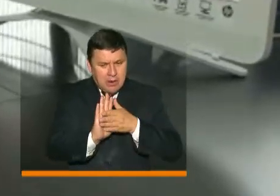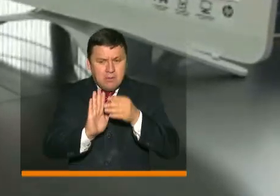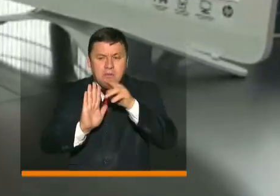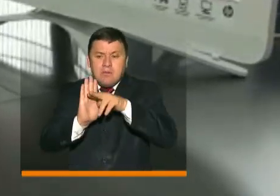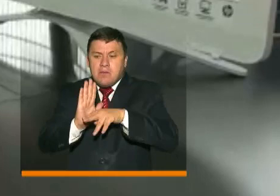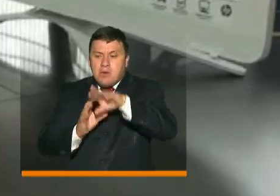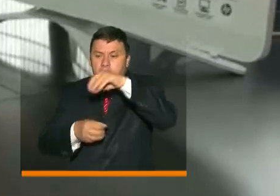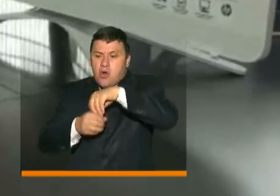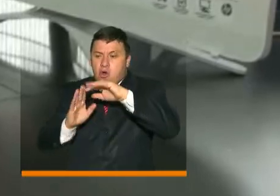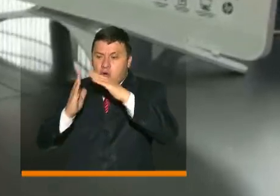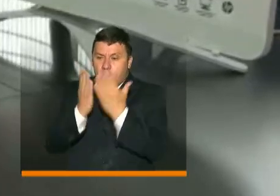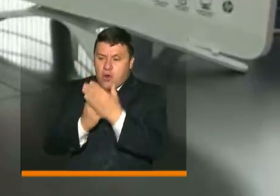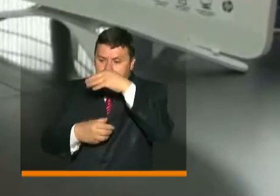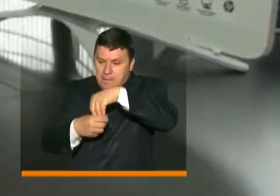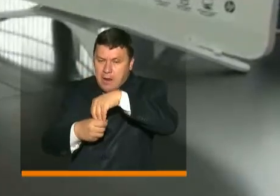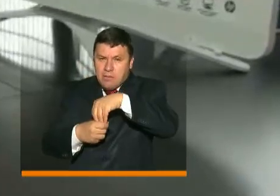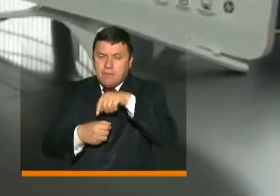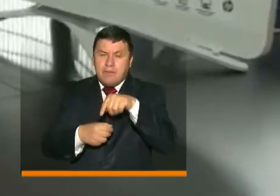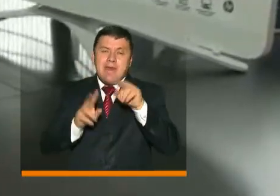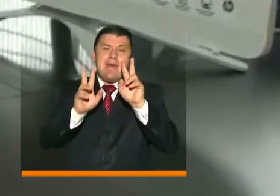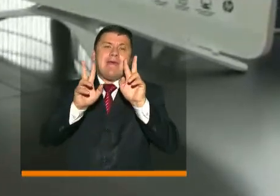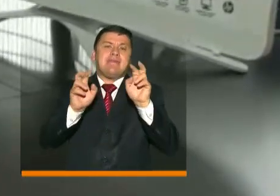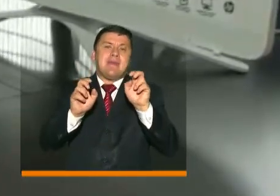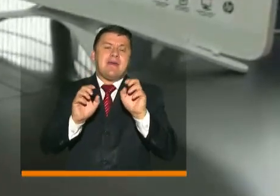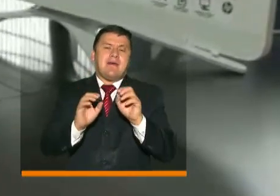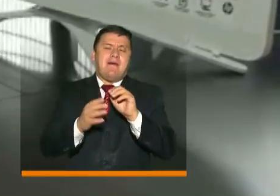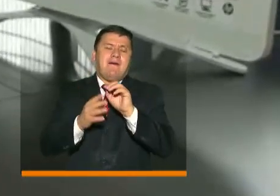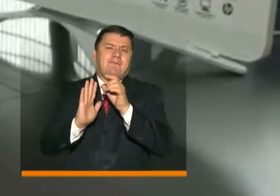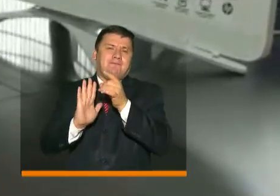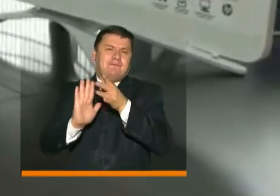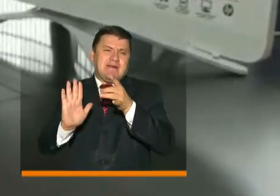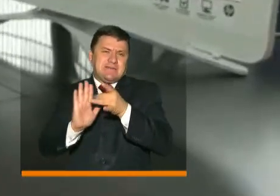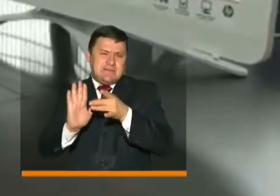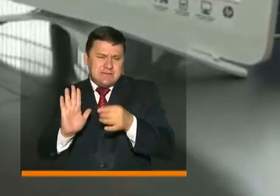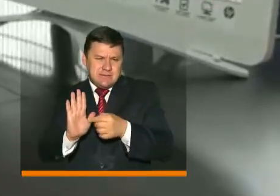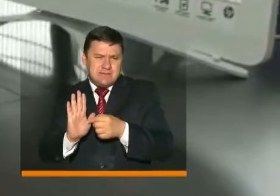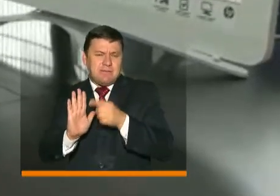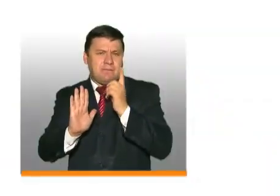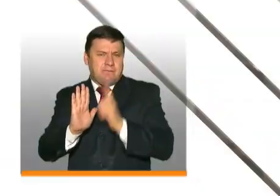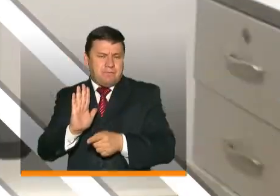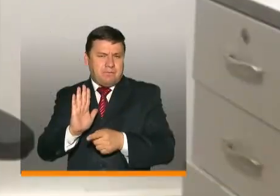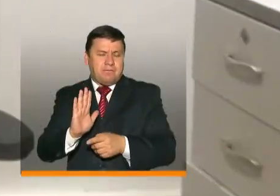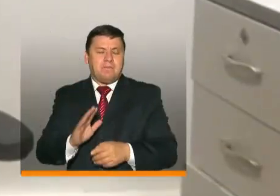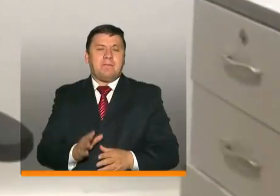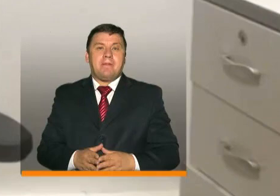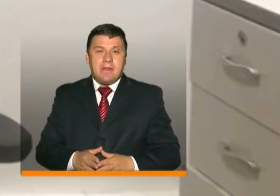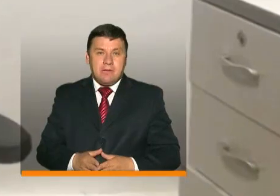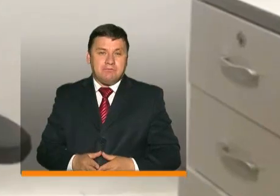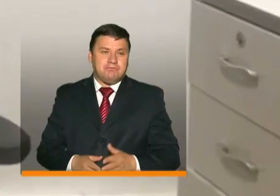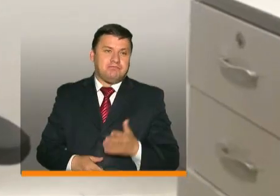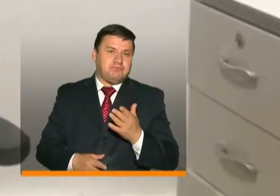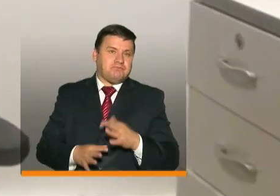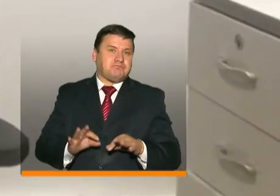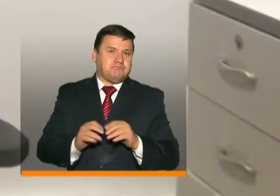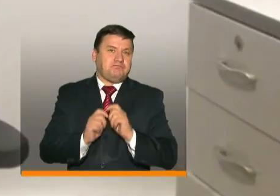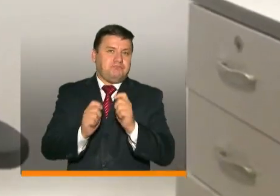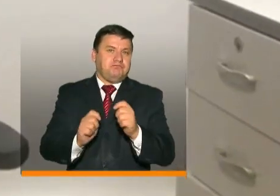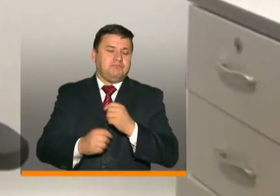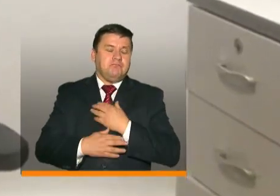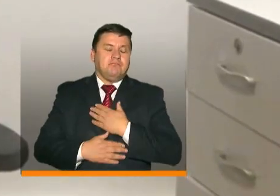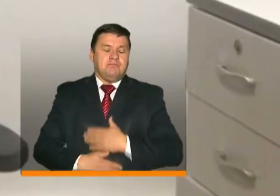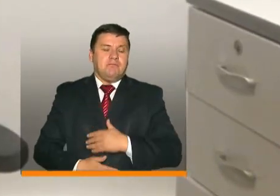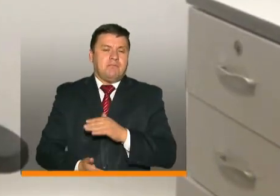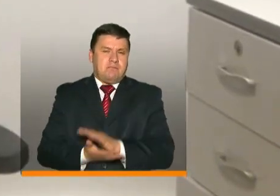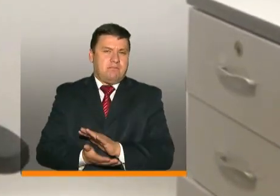tenemos nosotros ubicado todo el tema de calendario, de medidas y demás. Aquí hay que dar un parte de tranquilidad a nuestros padres